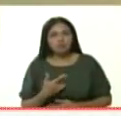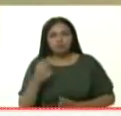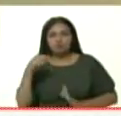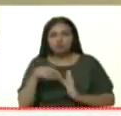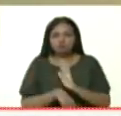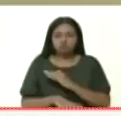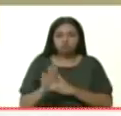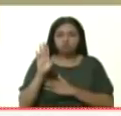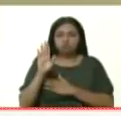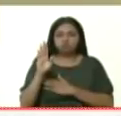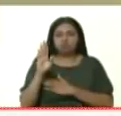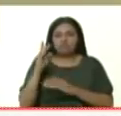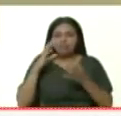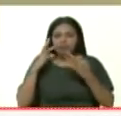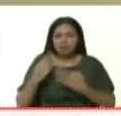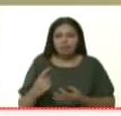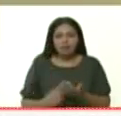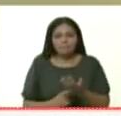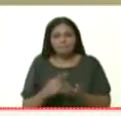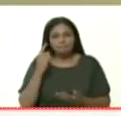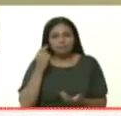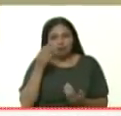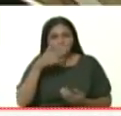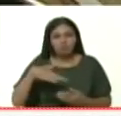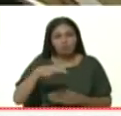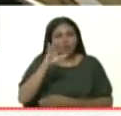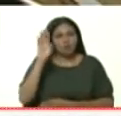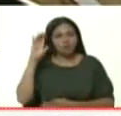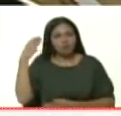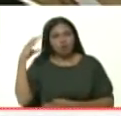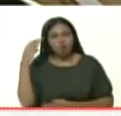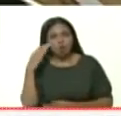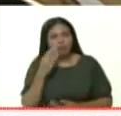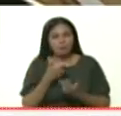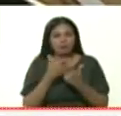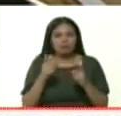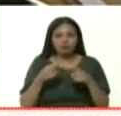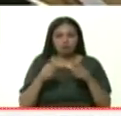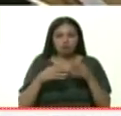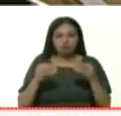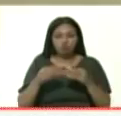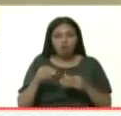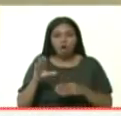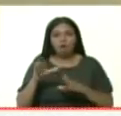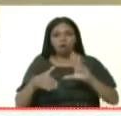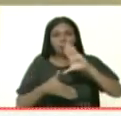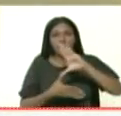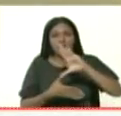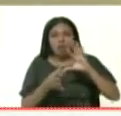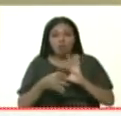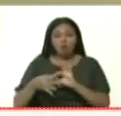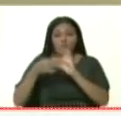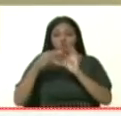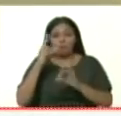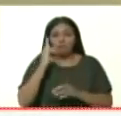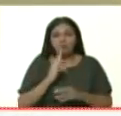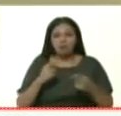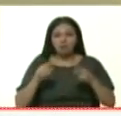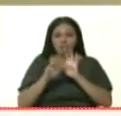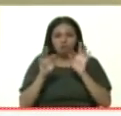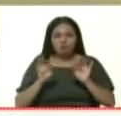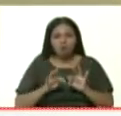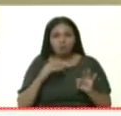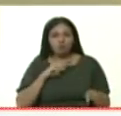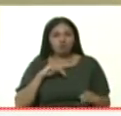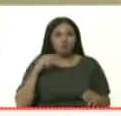profundo compromiso y la profunda hermandad que tenemos con el pueblo de Colombia para la liberación de toda Sudamérica y la unión bolivariana de aquí hacia